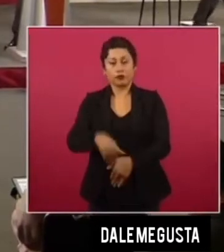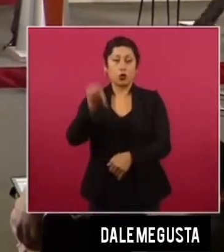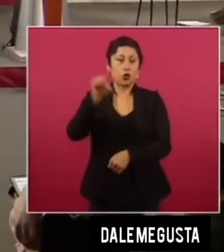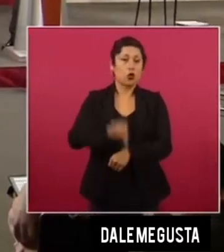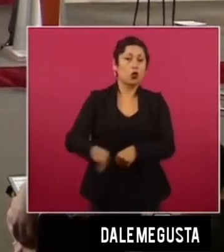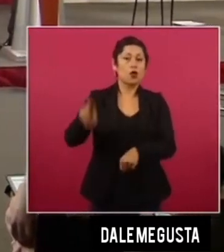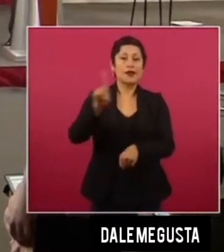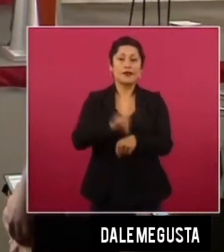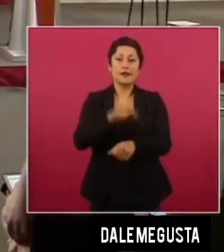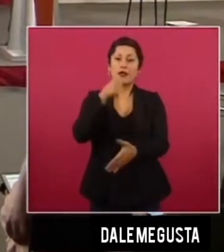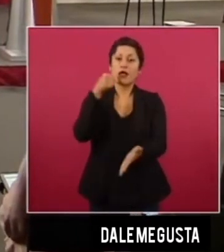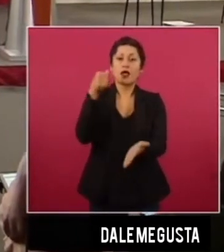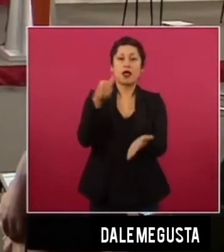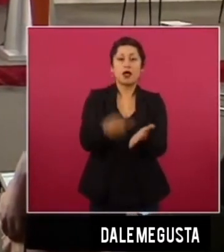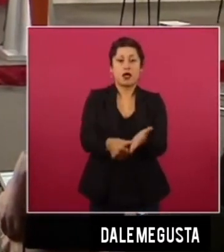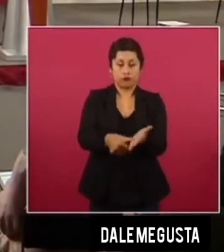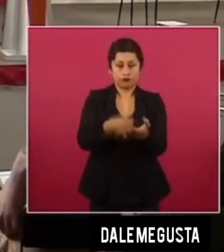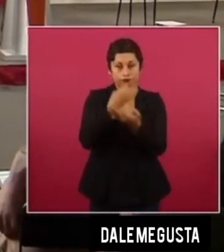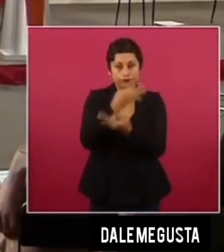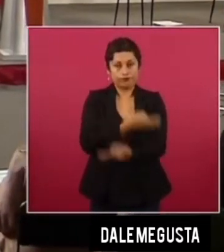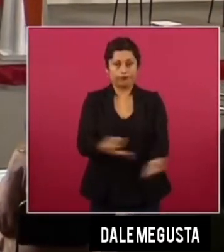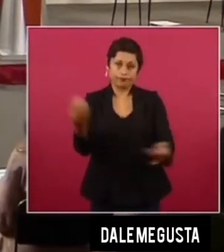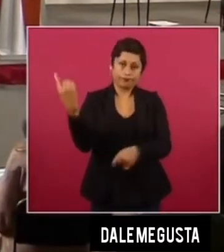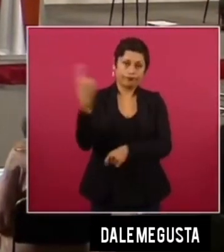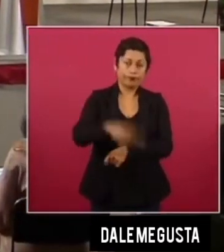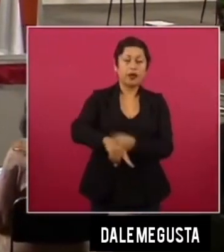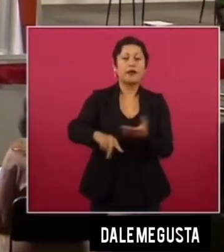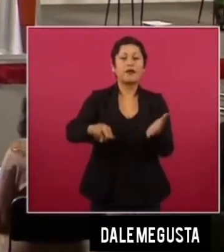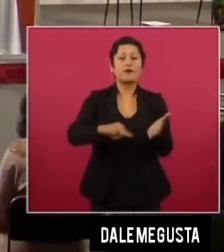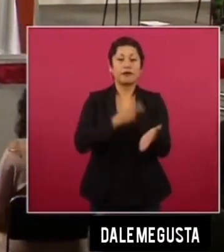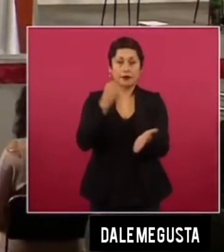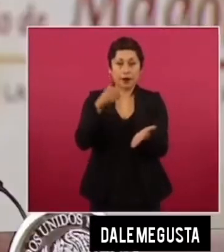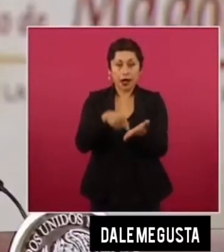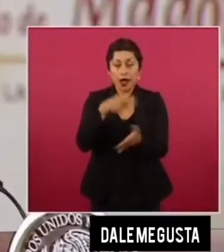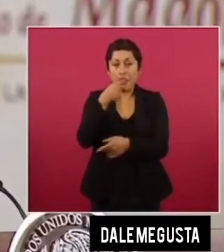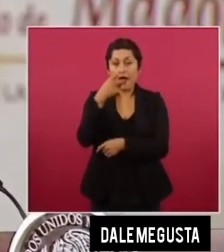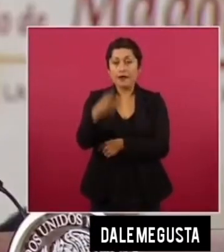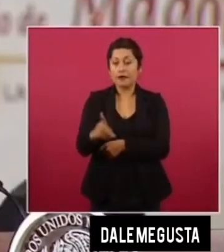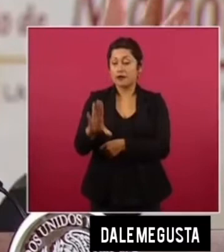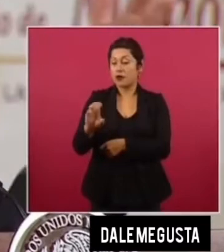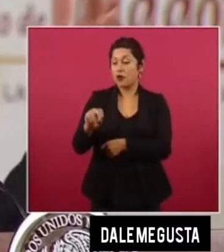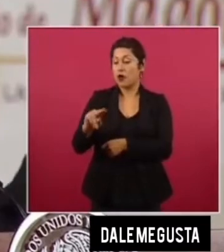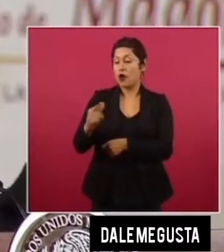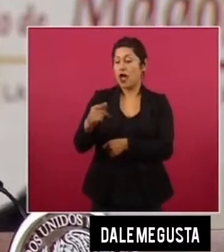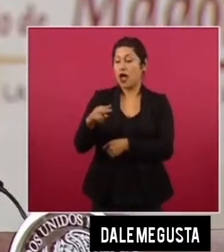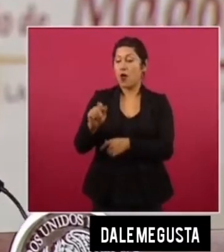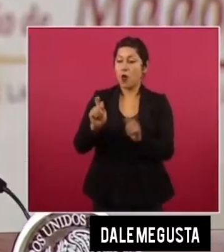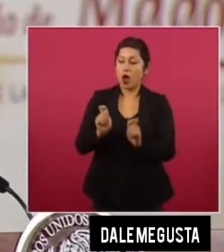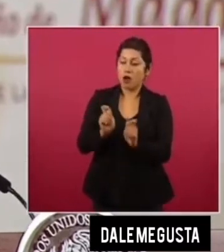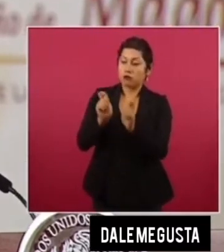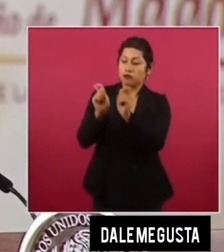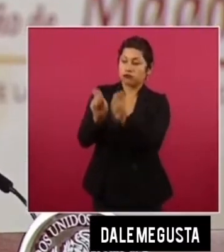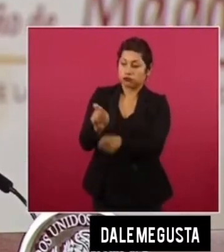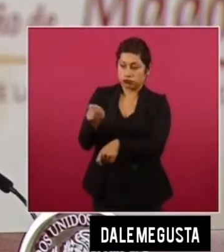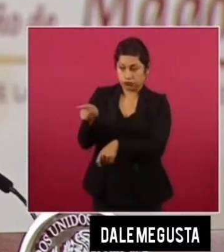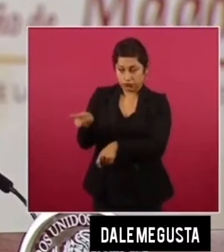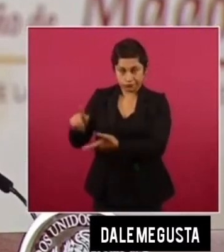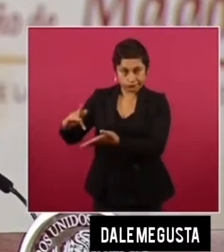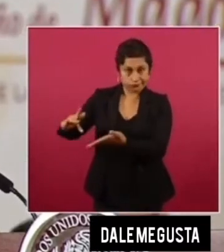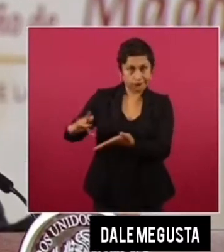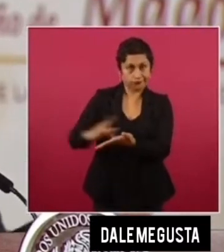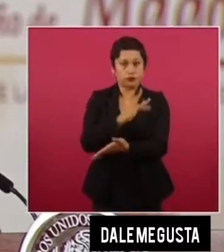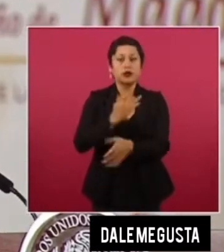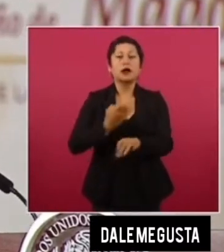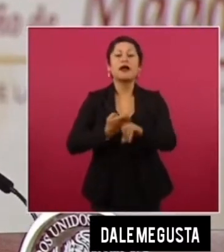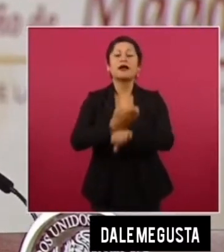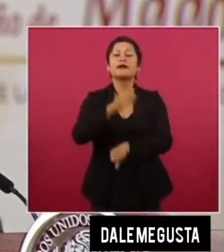día de hoy un decreto mediante el cual se faculta a la Comisión Nacional del Agua para apoyar al gobierno de